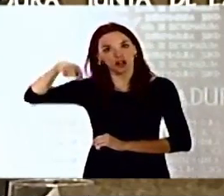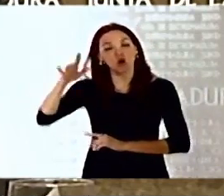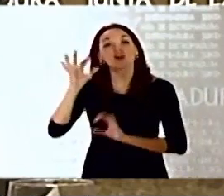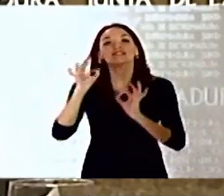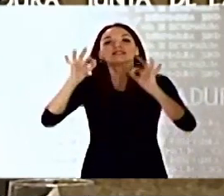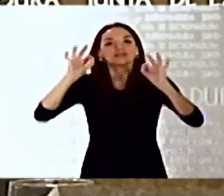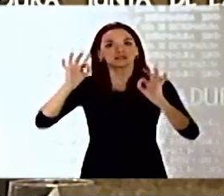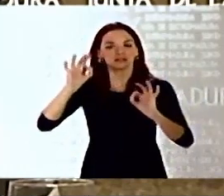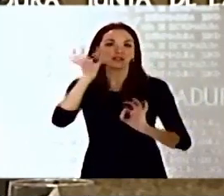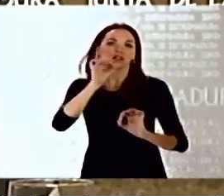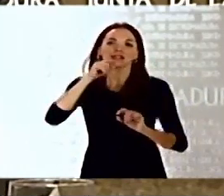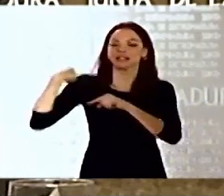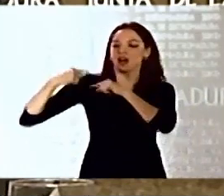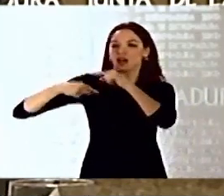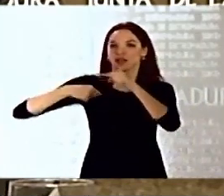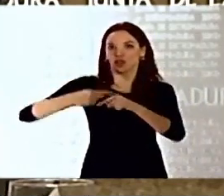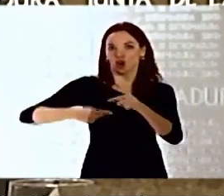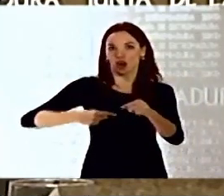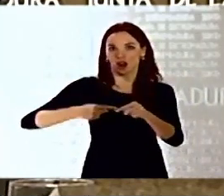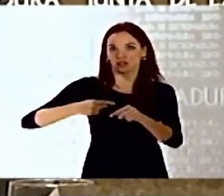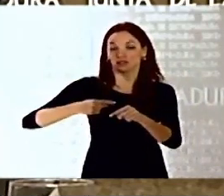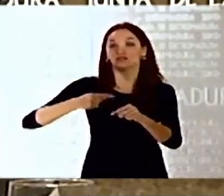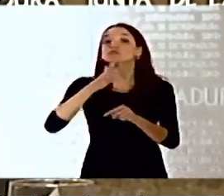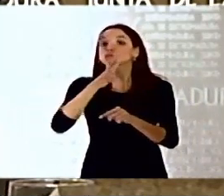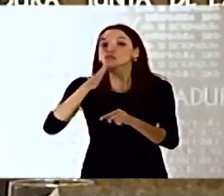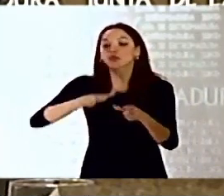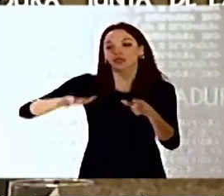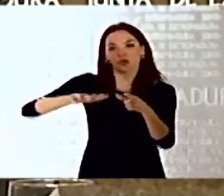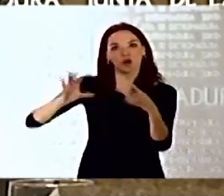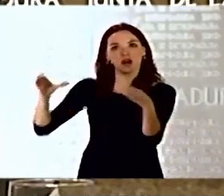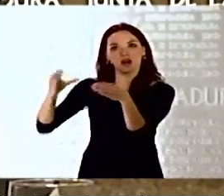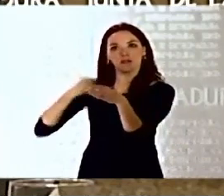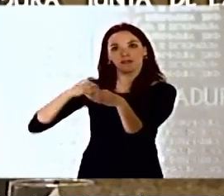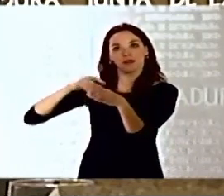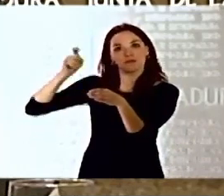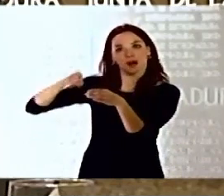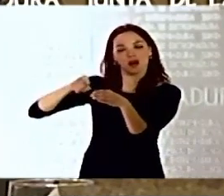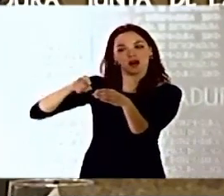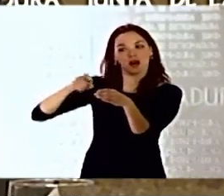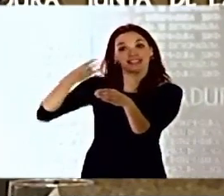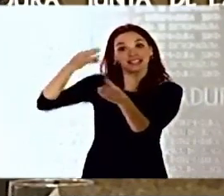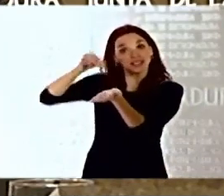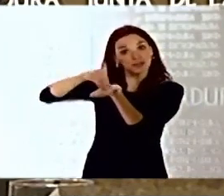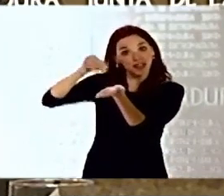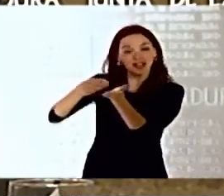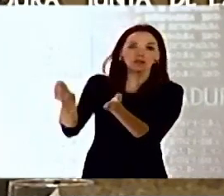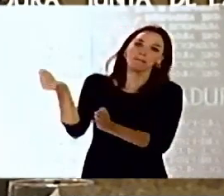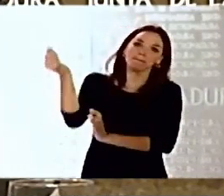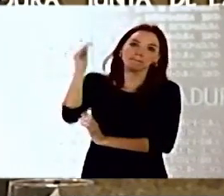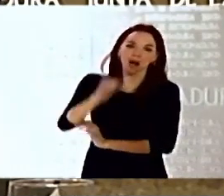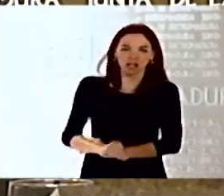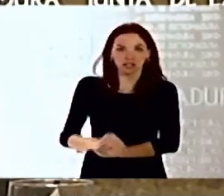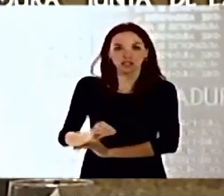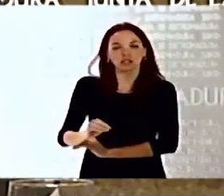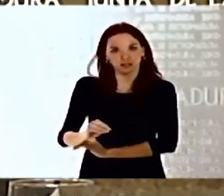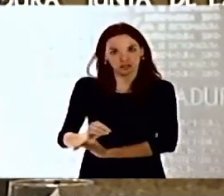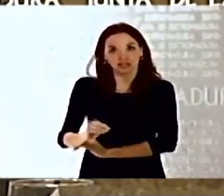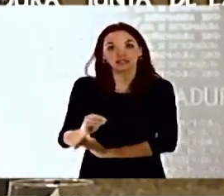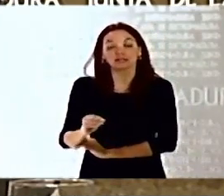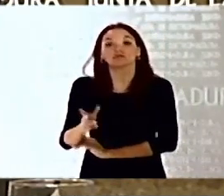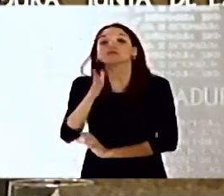olivar tradicional que tiene Monterrubio y que va a triplicar su rendimiento sin